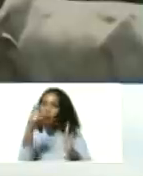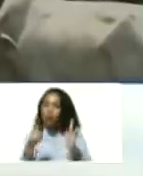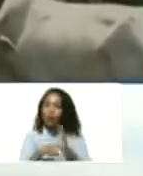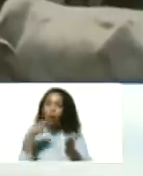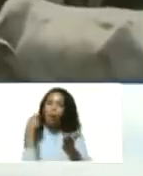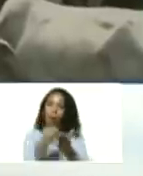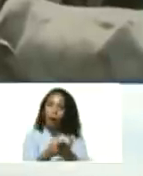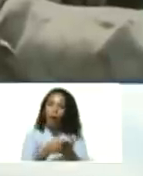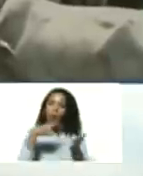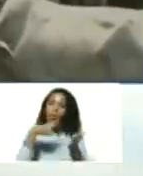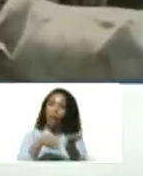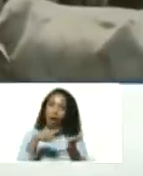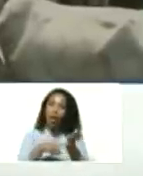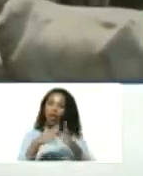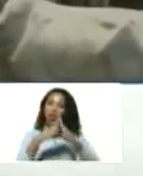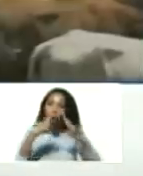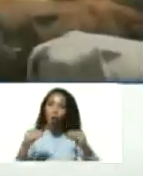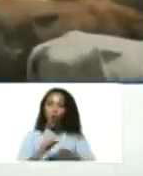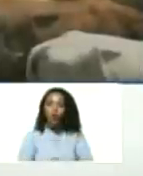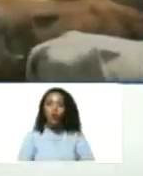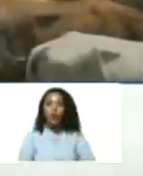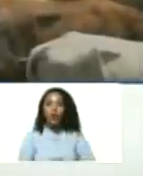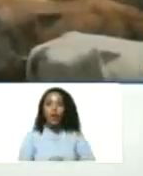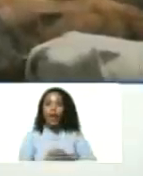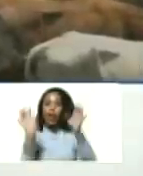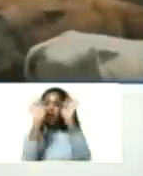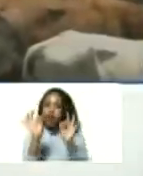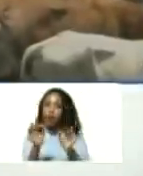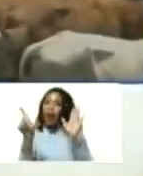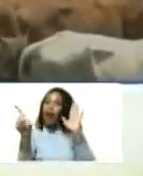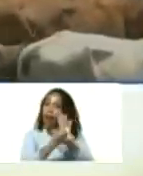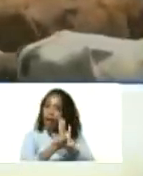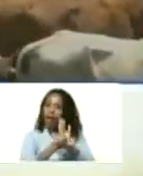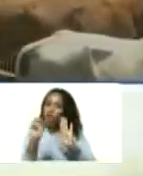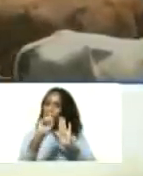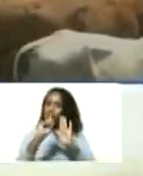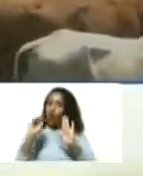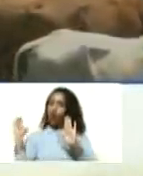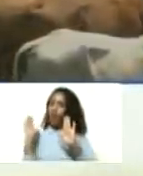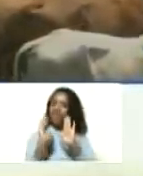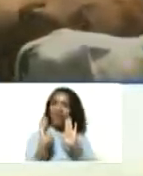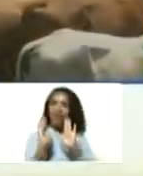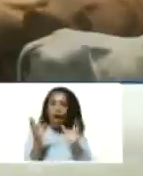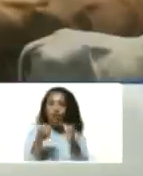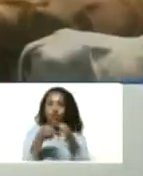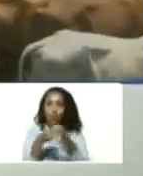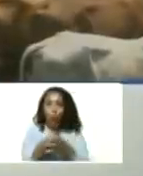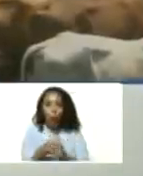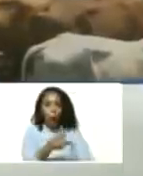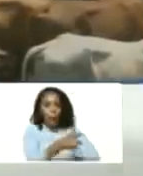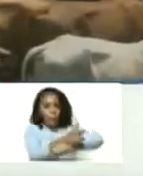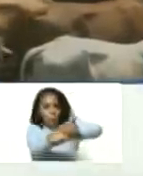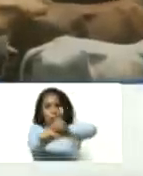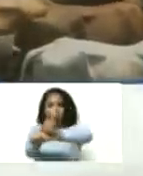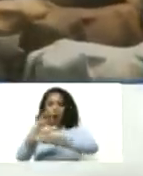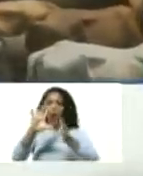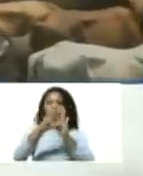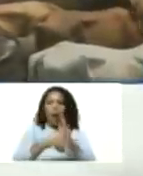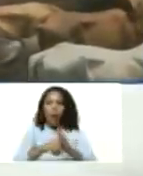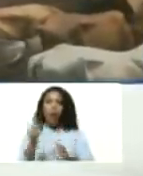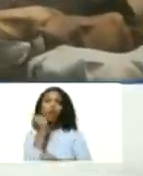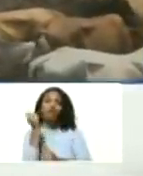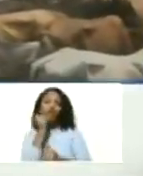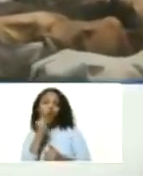de los impuestos debidos y por las vías legales no que vengan bandas armadas de colombia a robarse